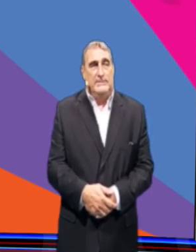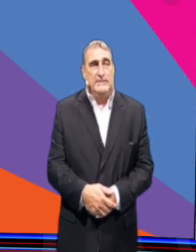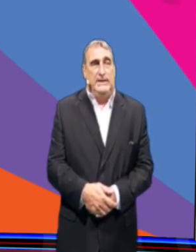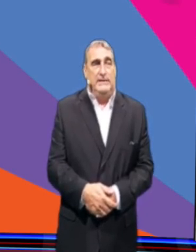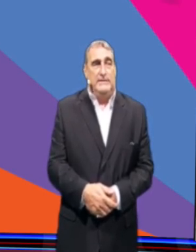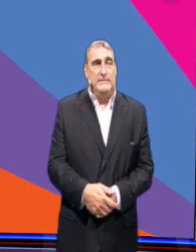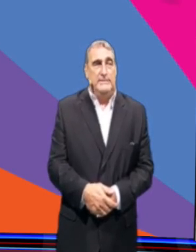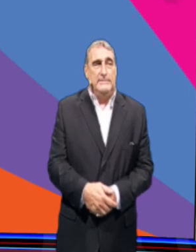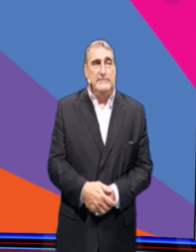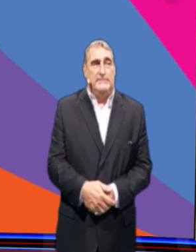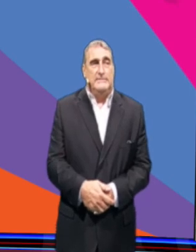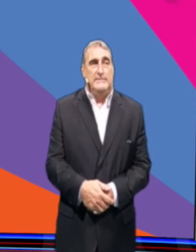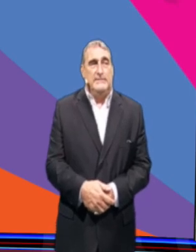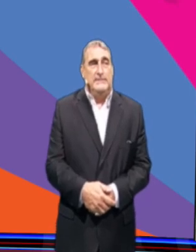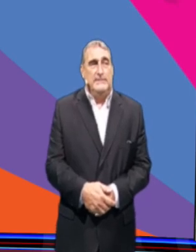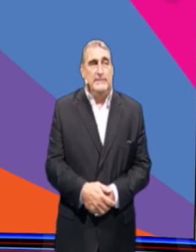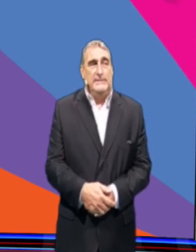¿Sí?